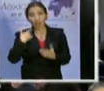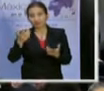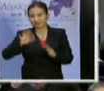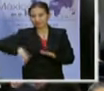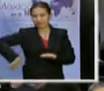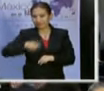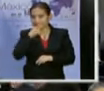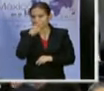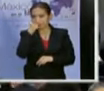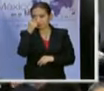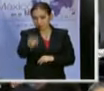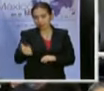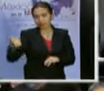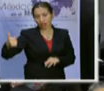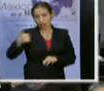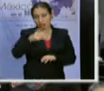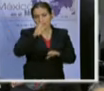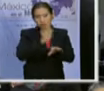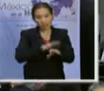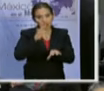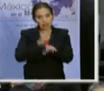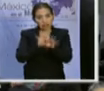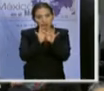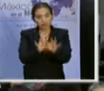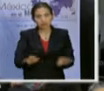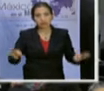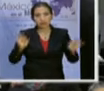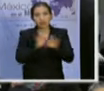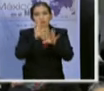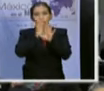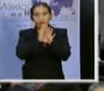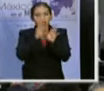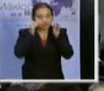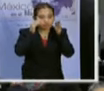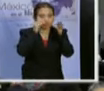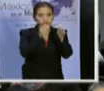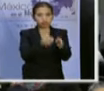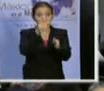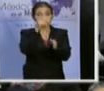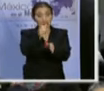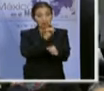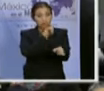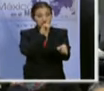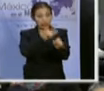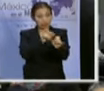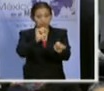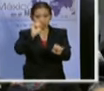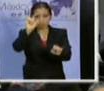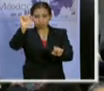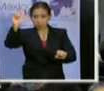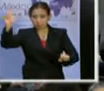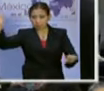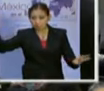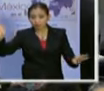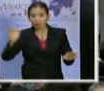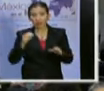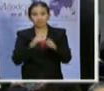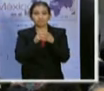comentaba hace un momento, pues cada vez es mucho más relevante, mucho más importante, es muy especializada,